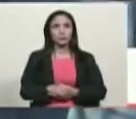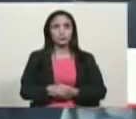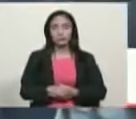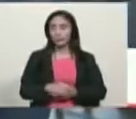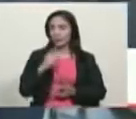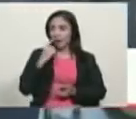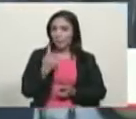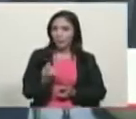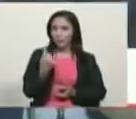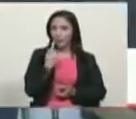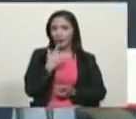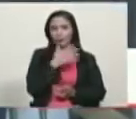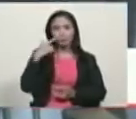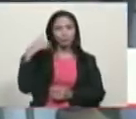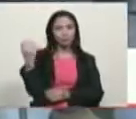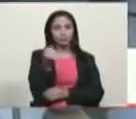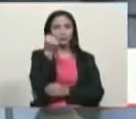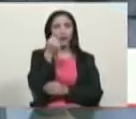la primera trinchera